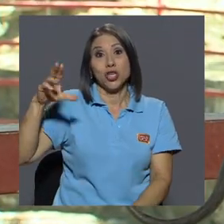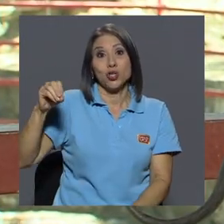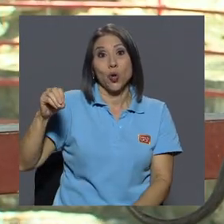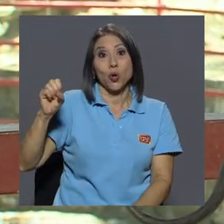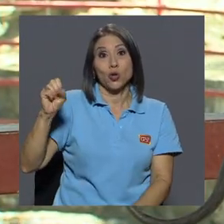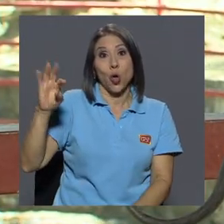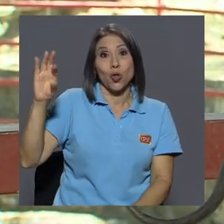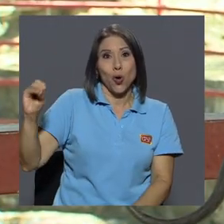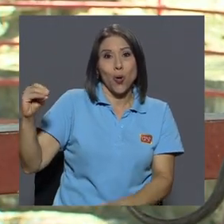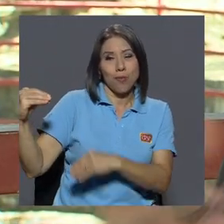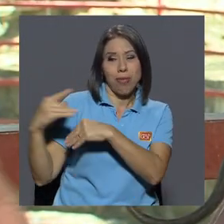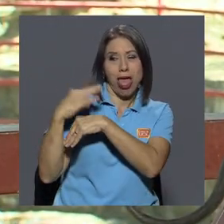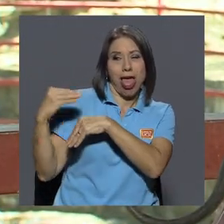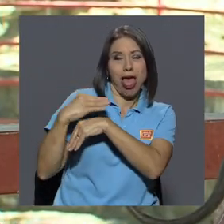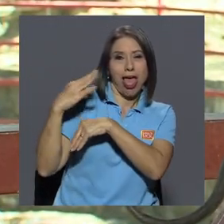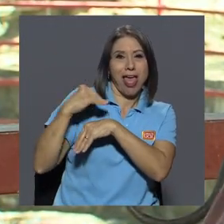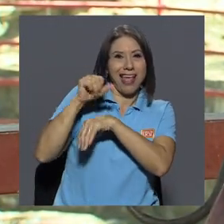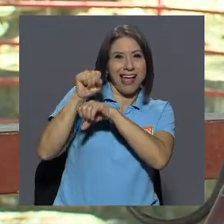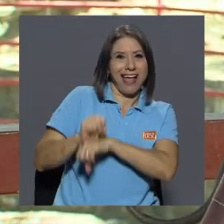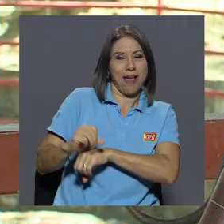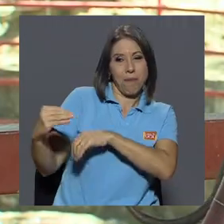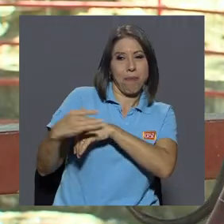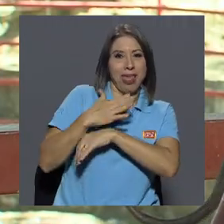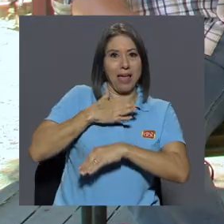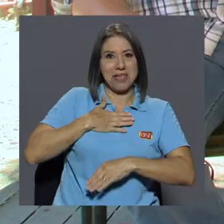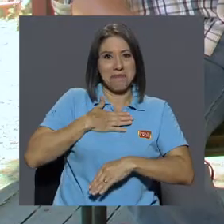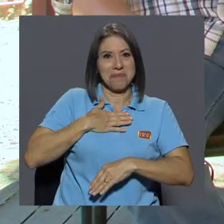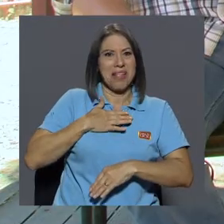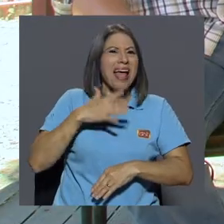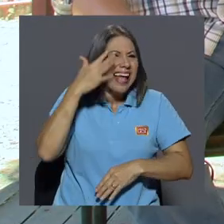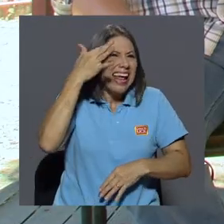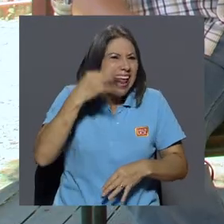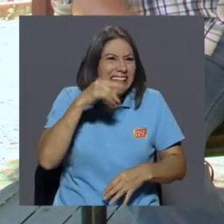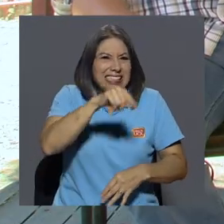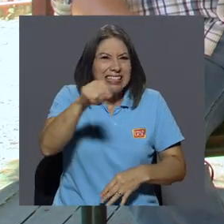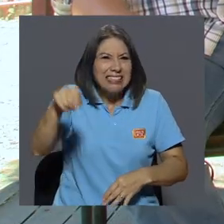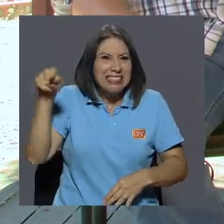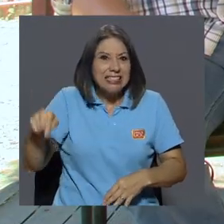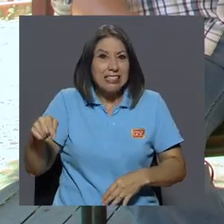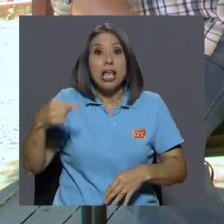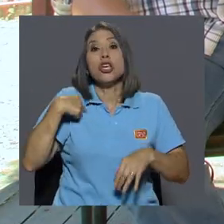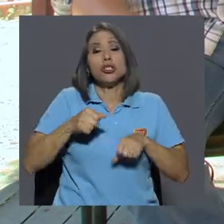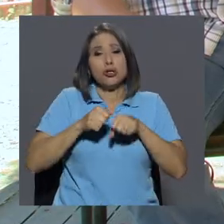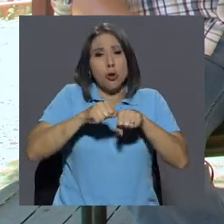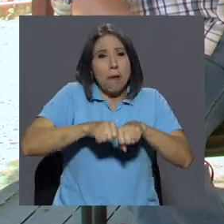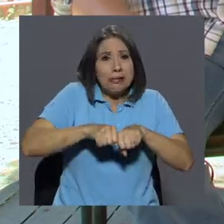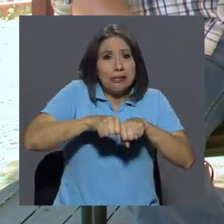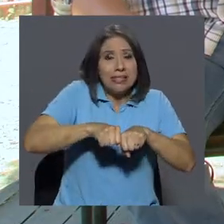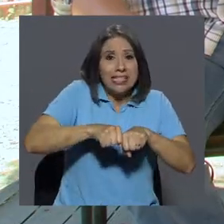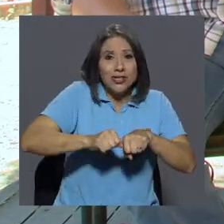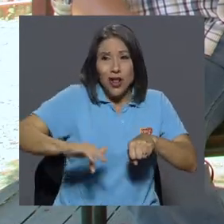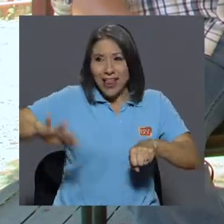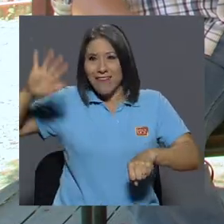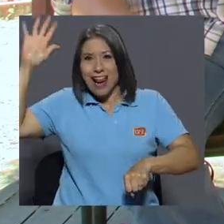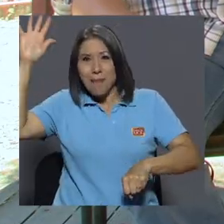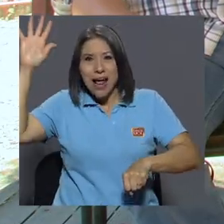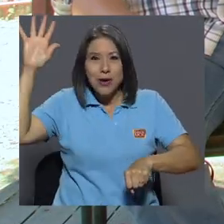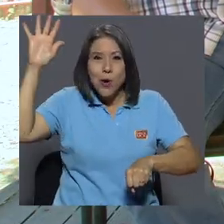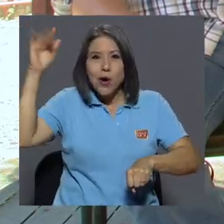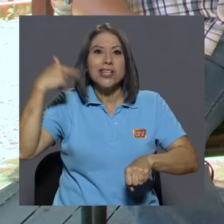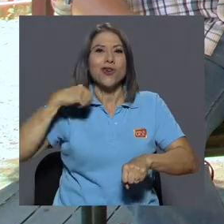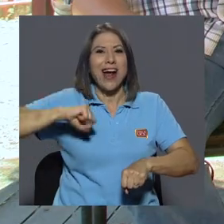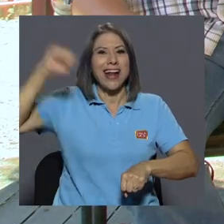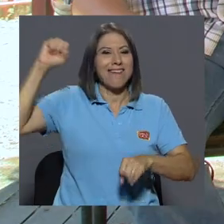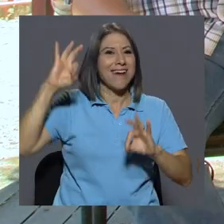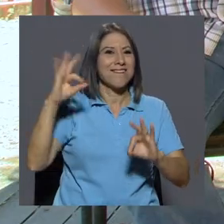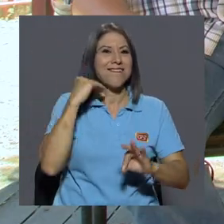mí. Creencias. Y Quinchito. Yo soltaba la mano y yo les ganaba fácil. Entonces yo llegaba a mi casa con